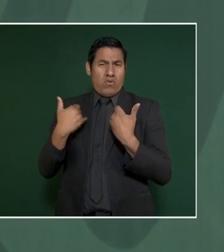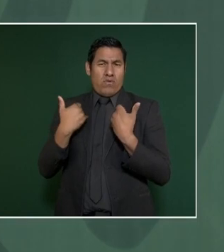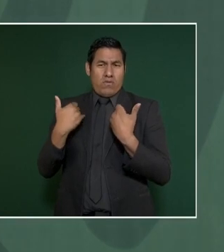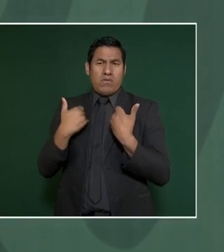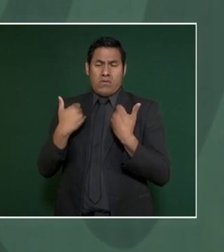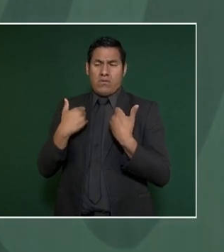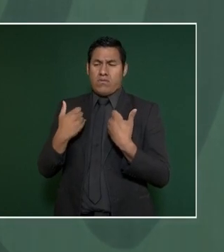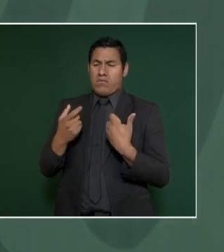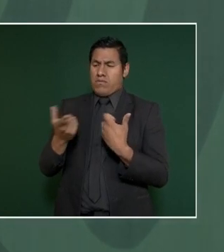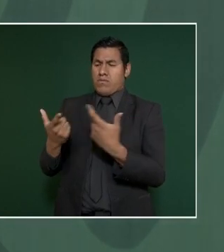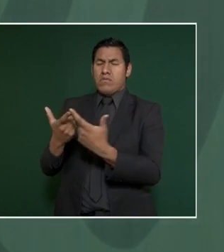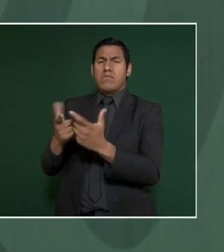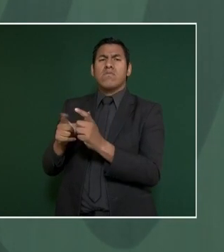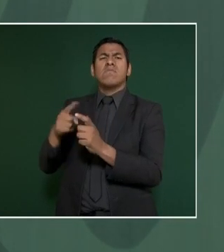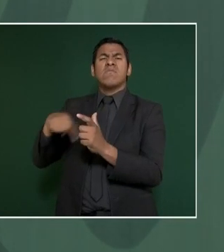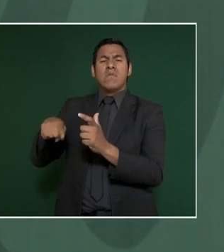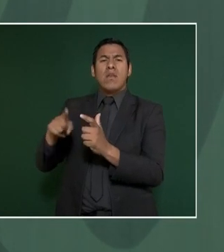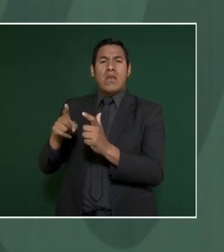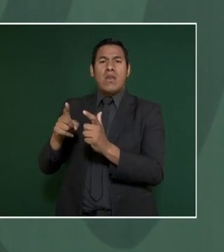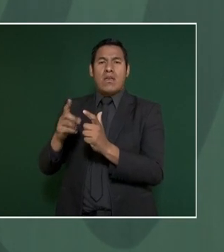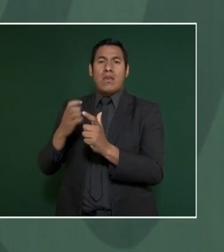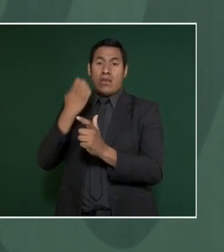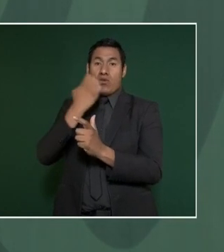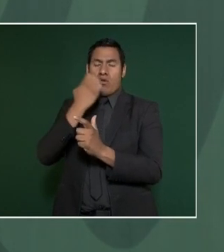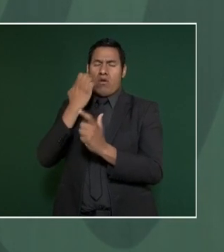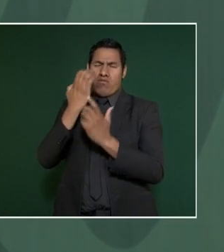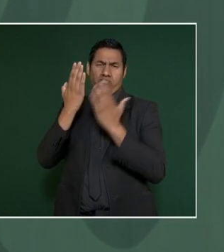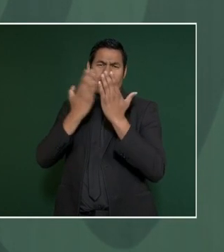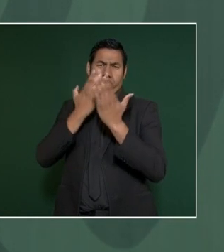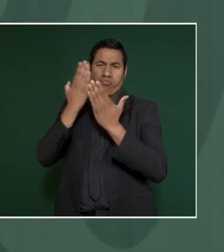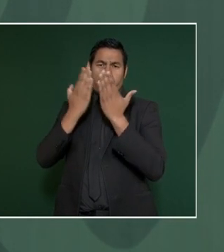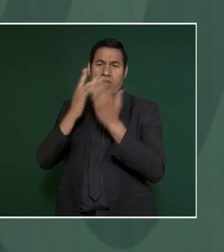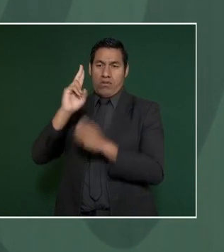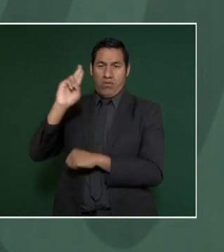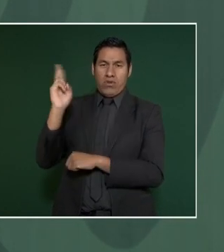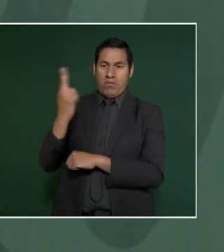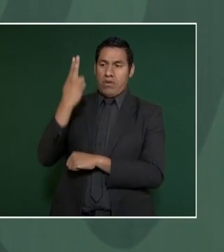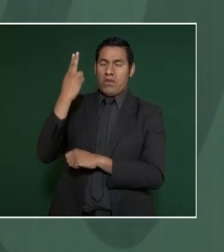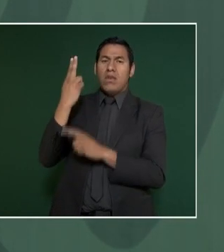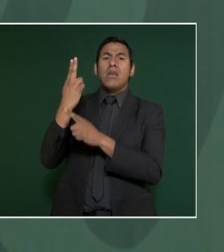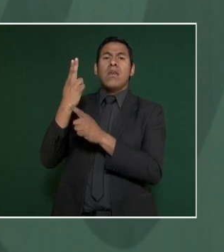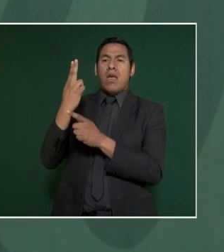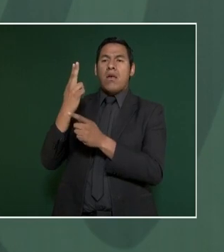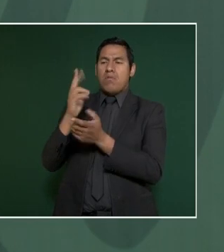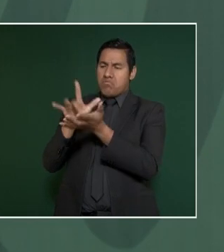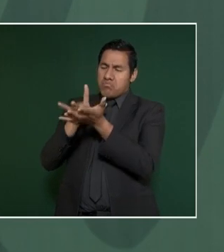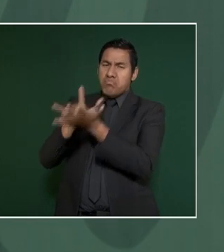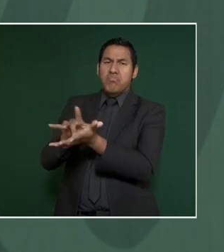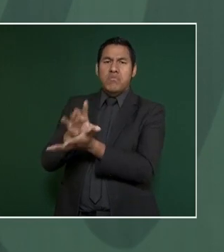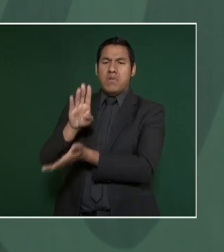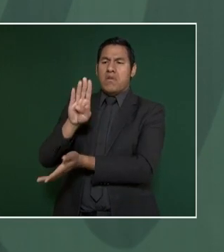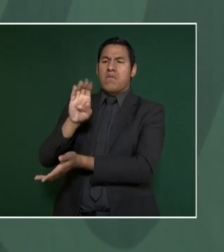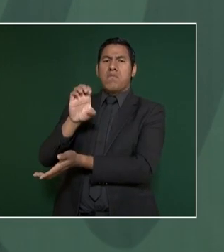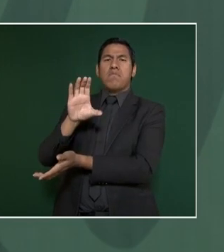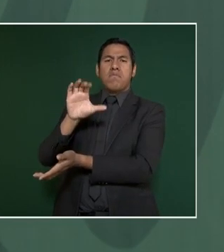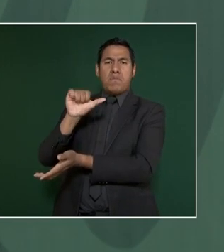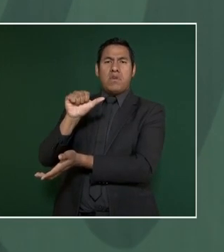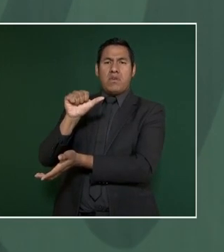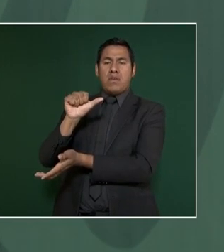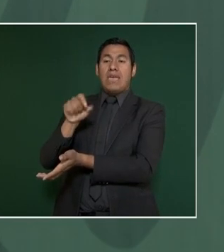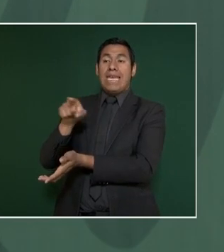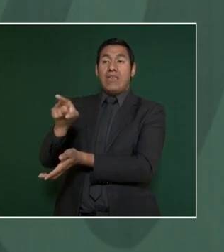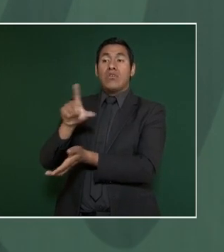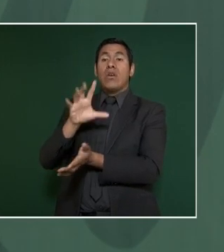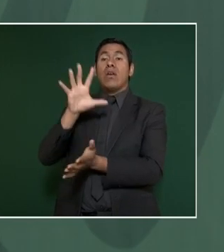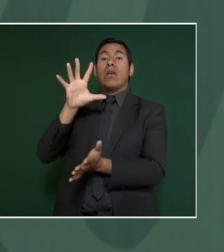joven estudiantes de nivel universitario con becas que reciben